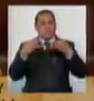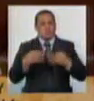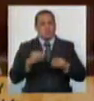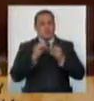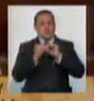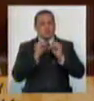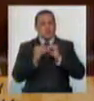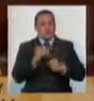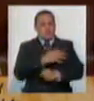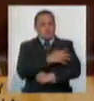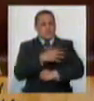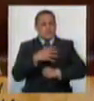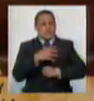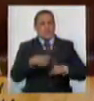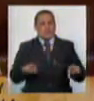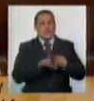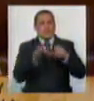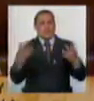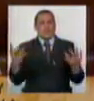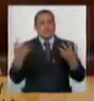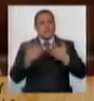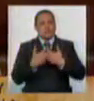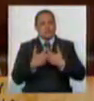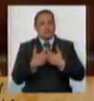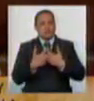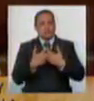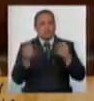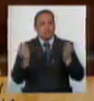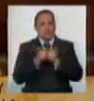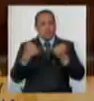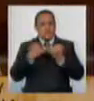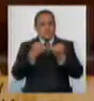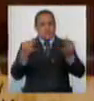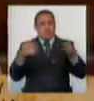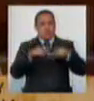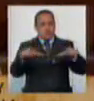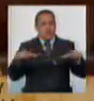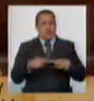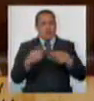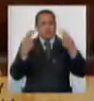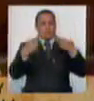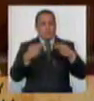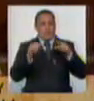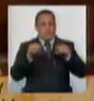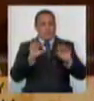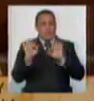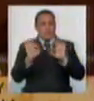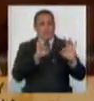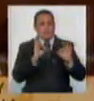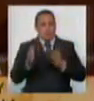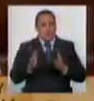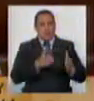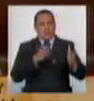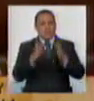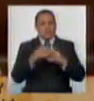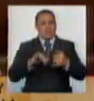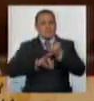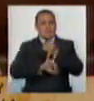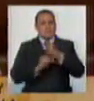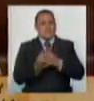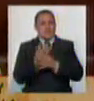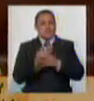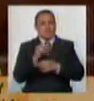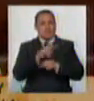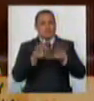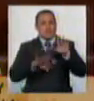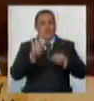articular y fortalecer la integración de las zonas de frontera. En esa misma línea, en septiembre del 2014